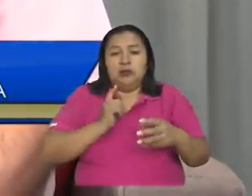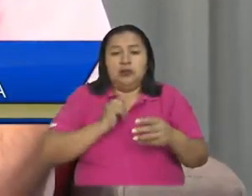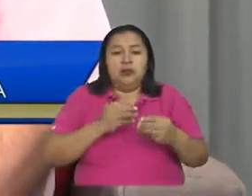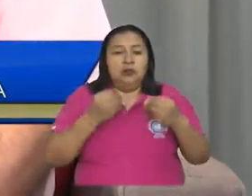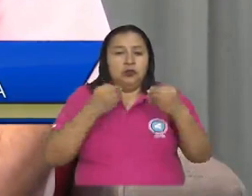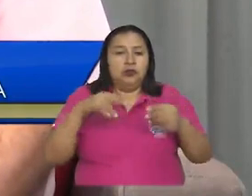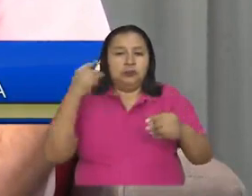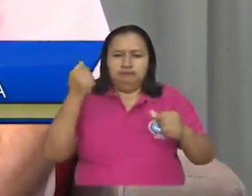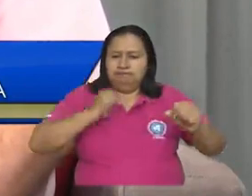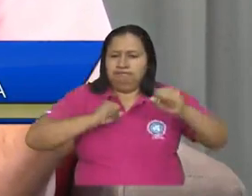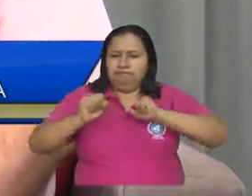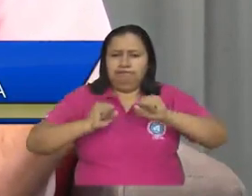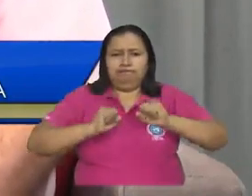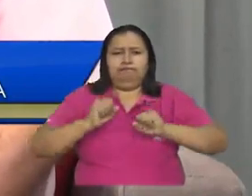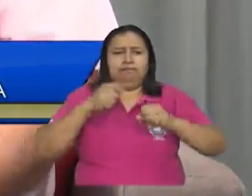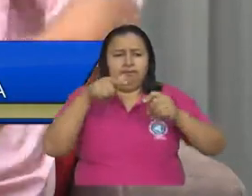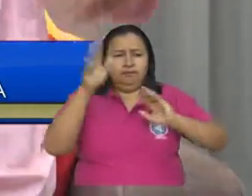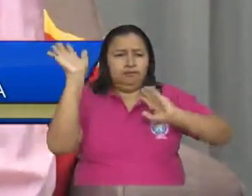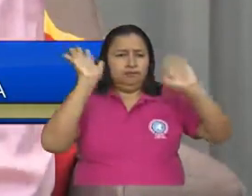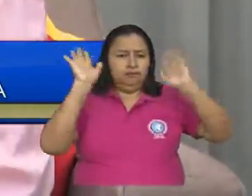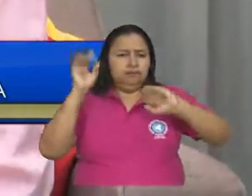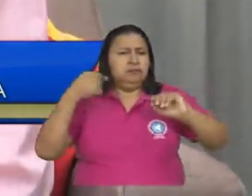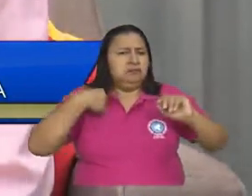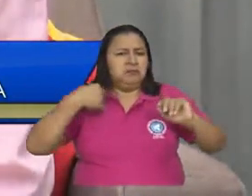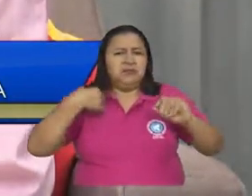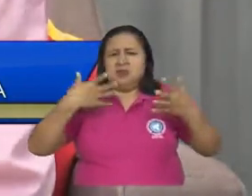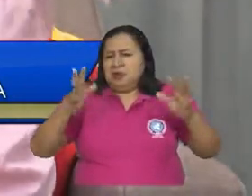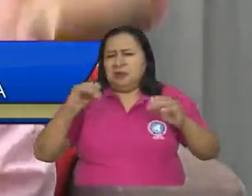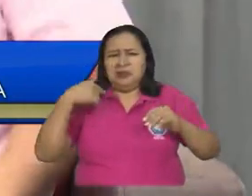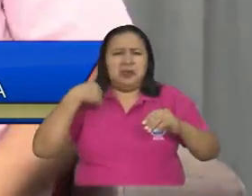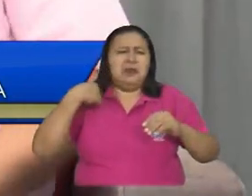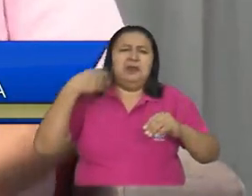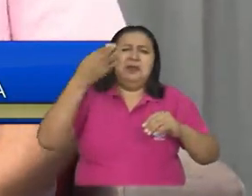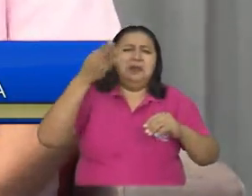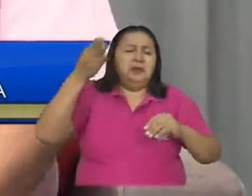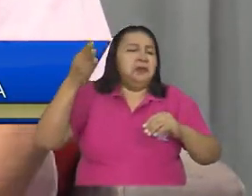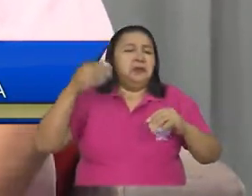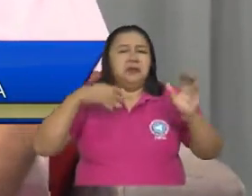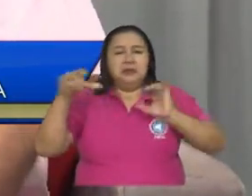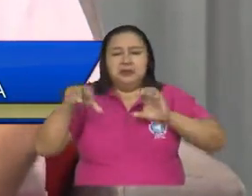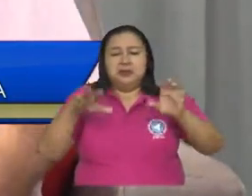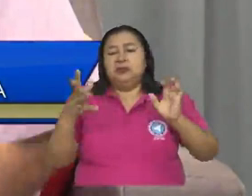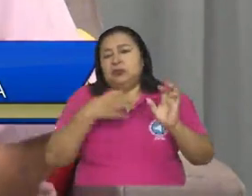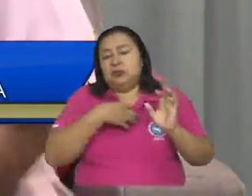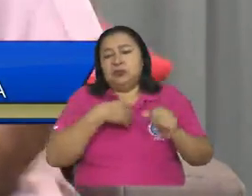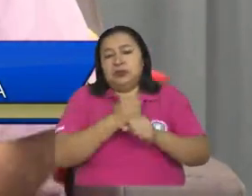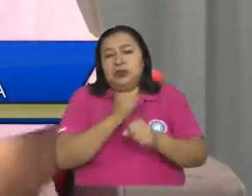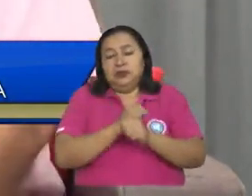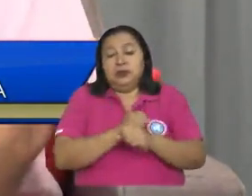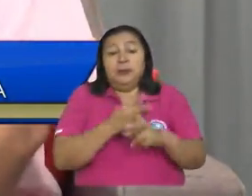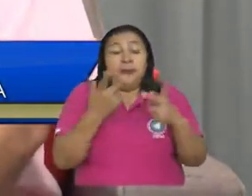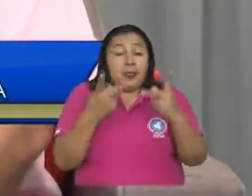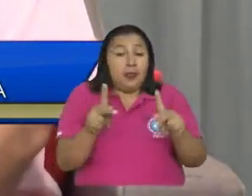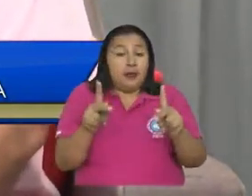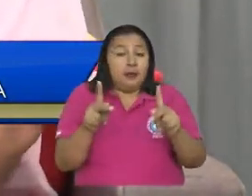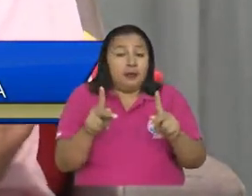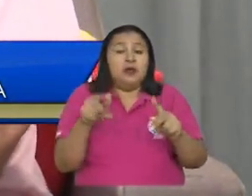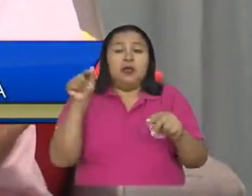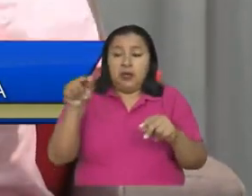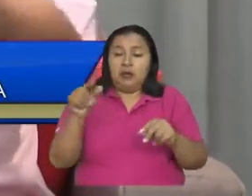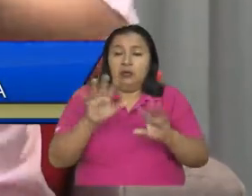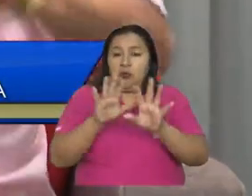mucho dinamismo en los mercados. Siempre íbamos por año, fuimos siempre, ¿no?, a nuestras actividades propias, ¿no? Claro. Ella